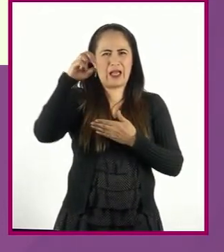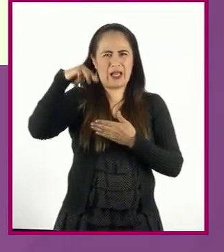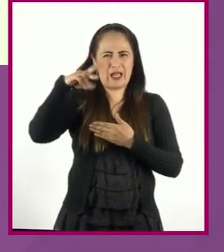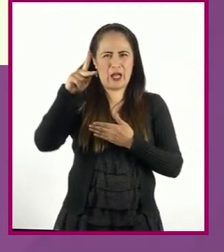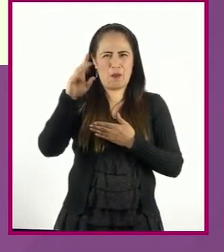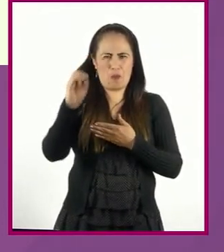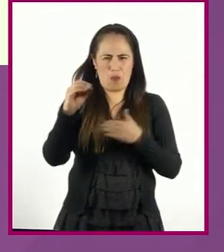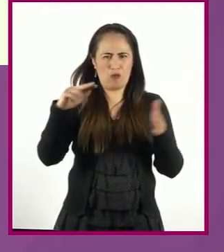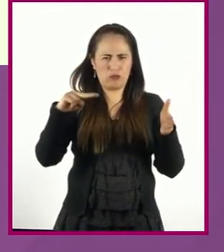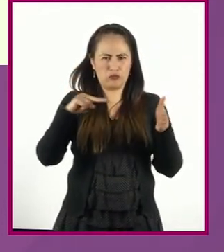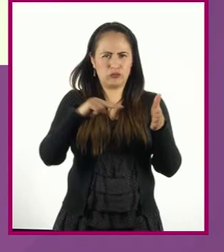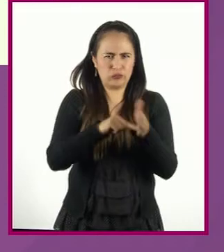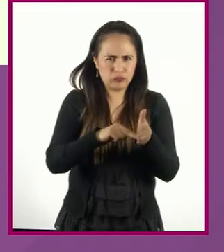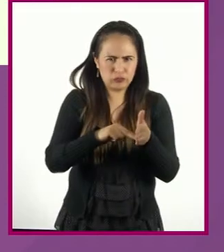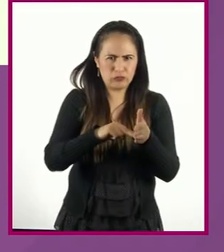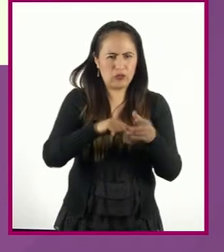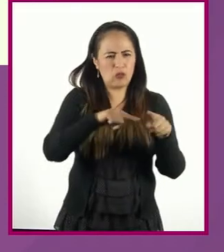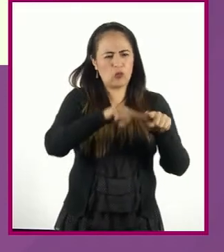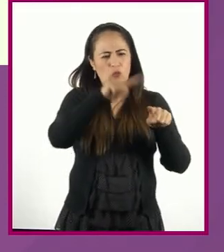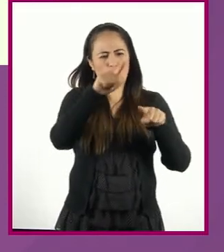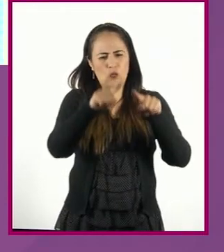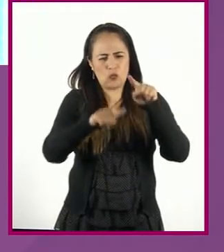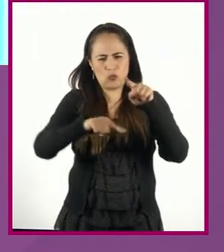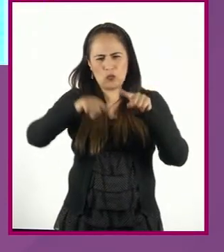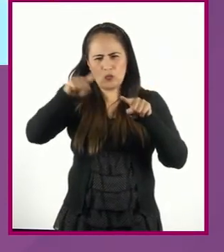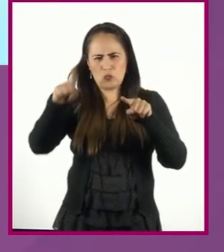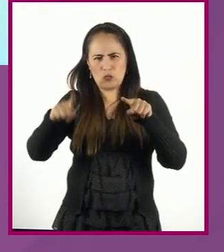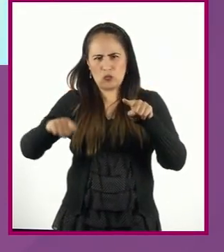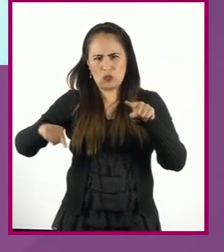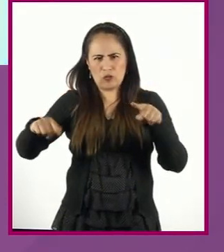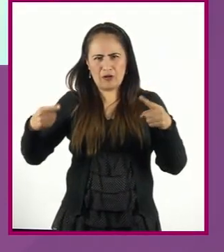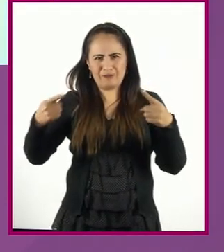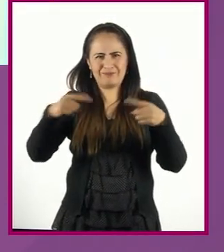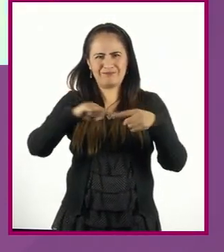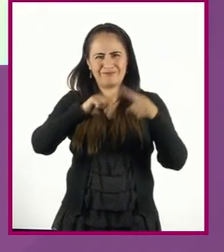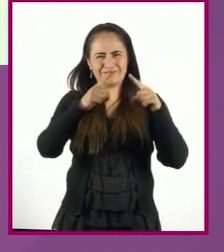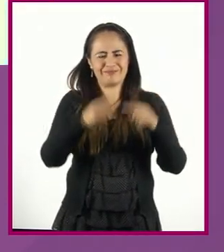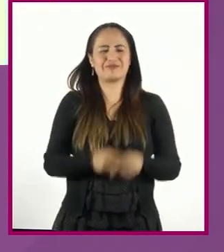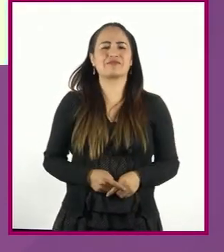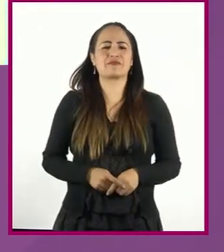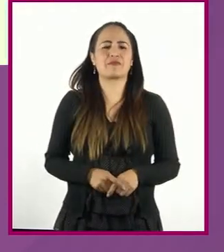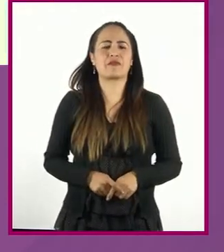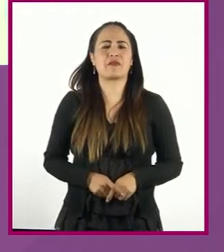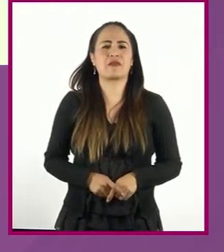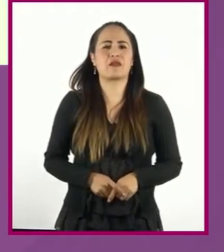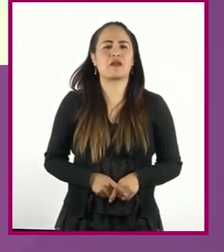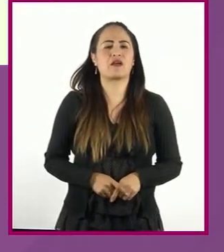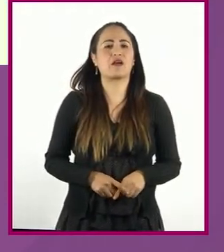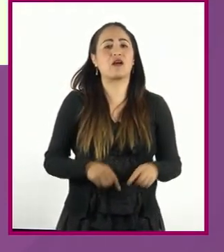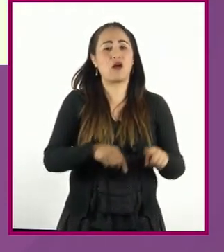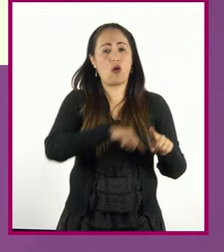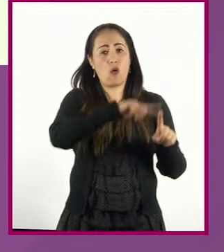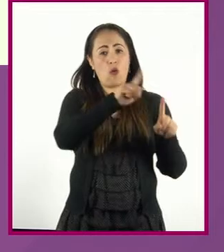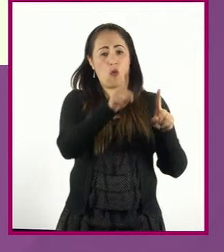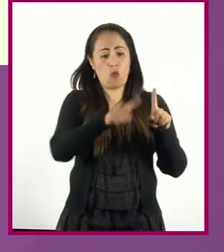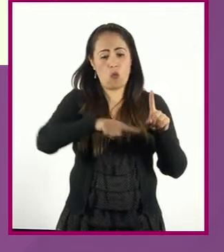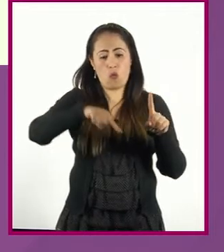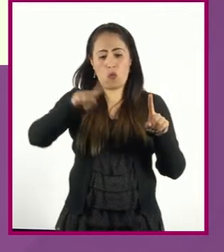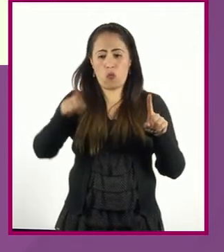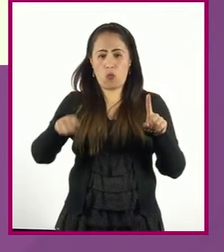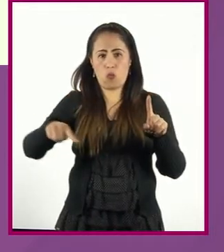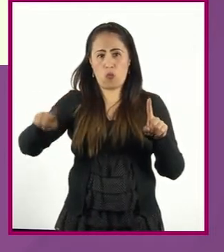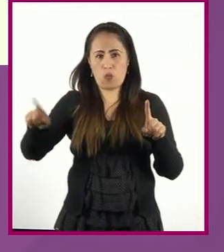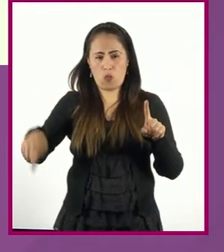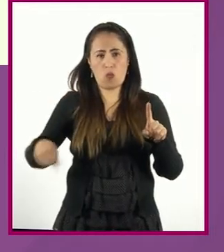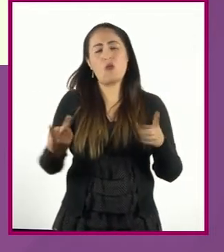magnético variable produce un campo eléctrico. Una onda electromagnética puede propagarse en el vacío,